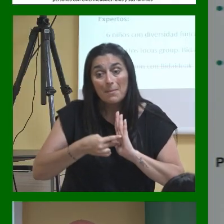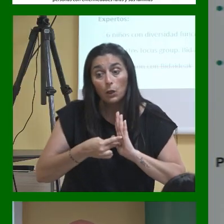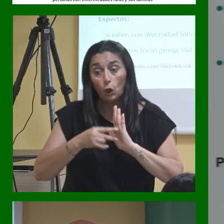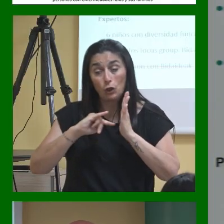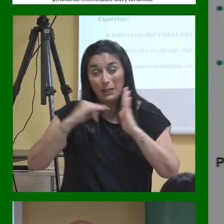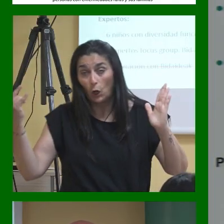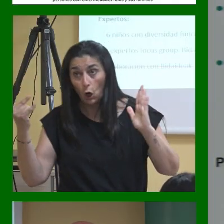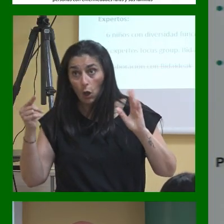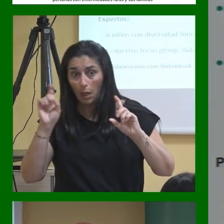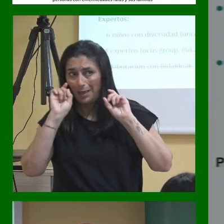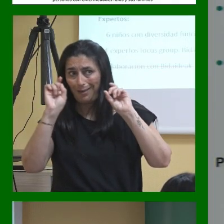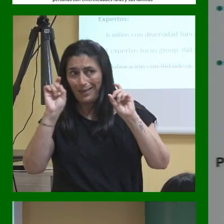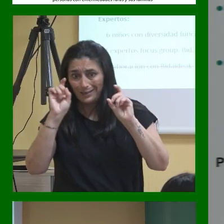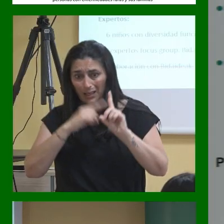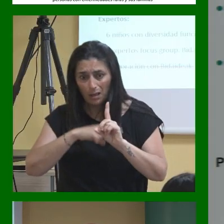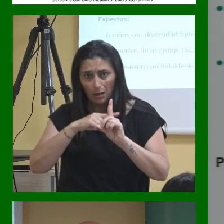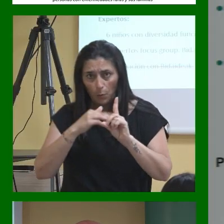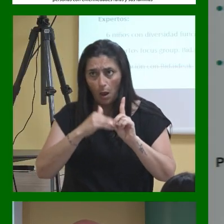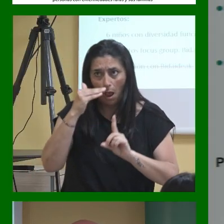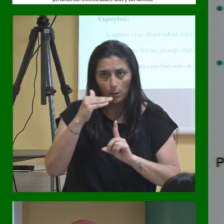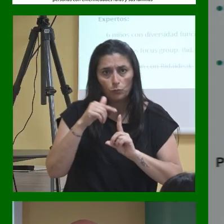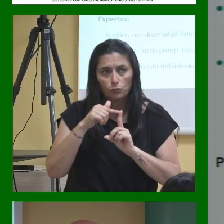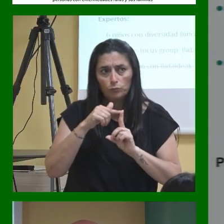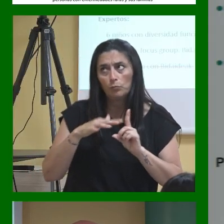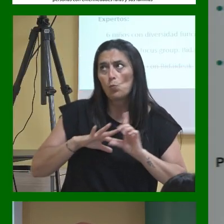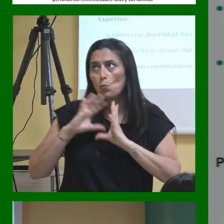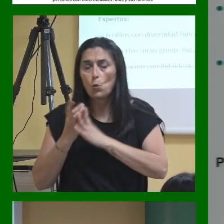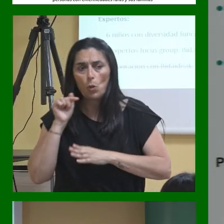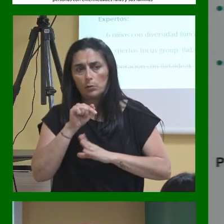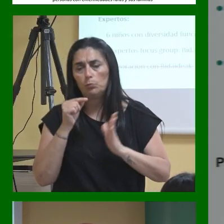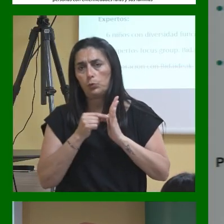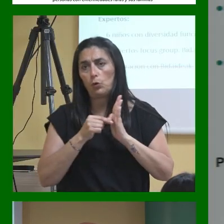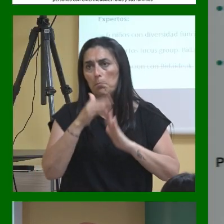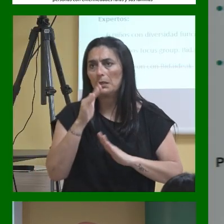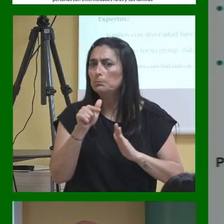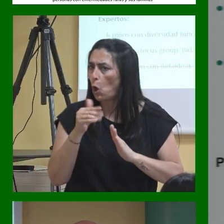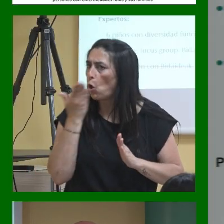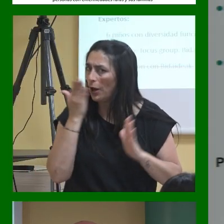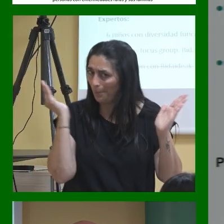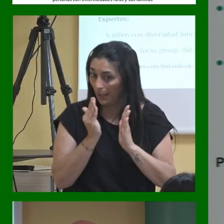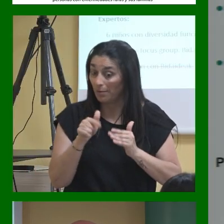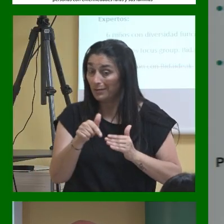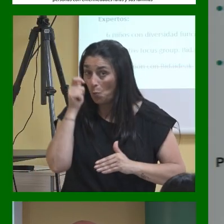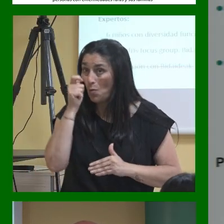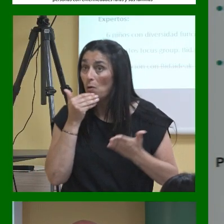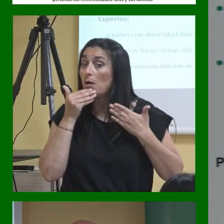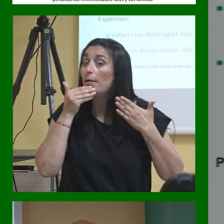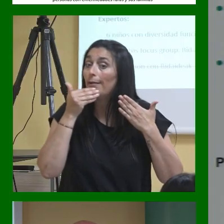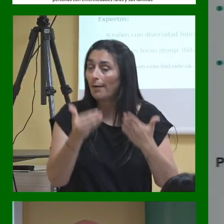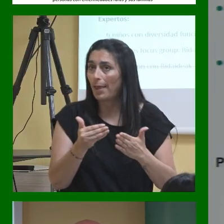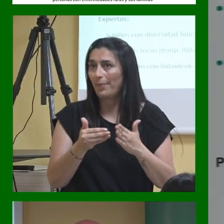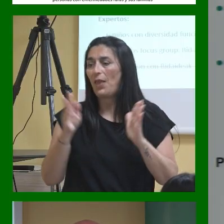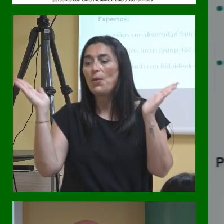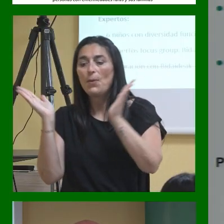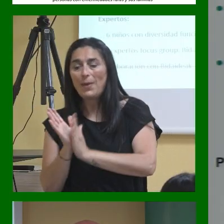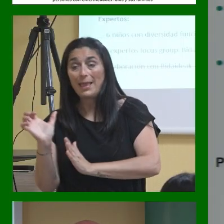tecnológicas más avanzadas a nivel mundial. Es un pequeño colegio, por cierto. Y bueno, gracias a Espinosa de los Monteros, Bellasana de Mena y